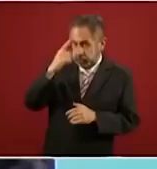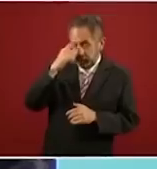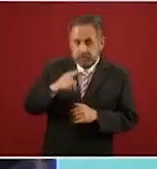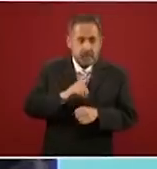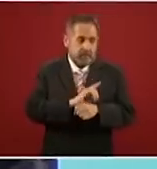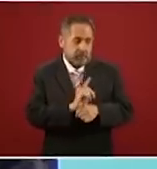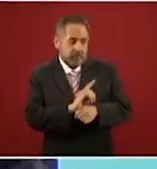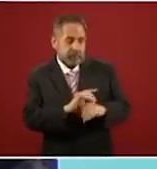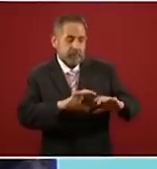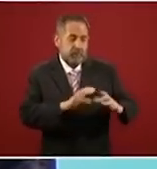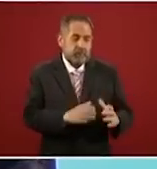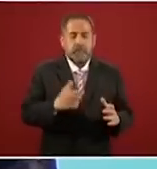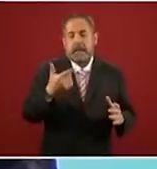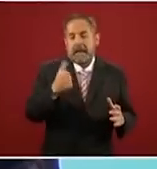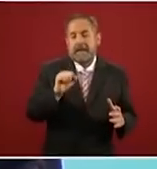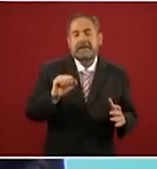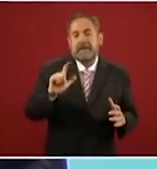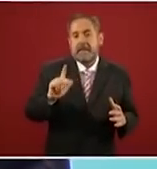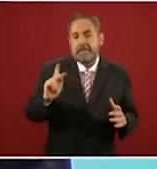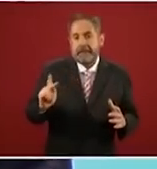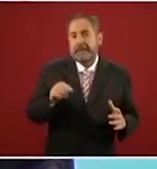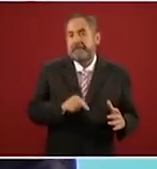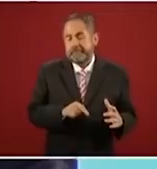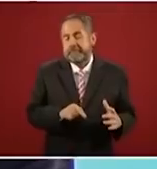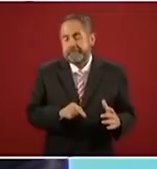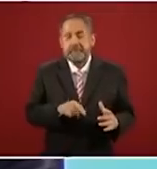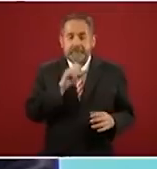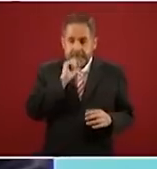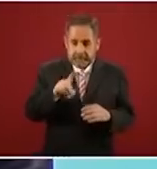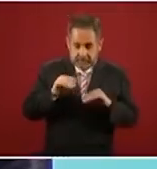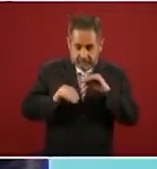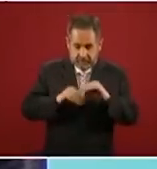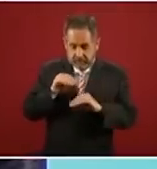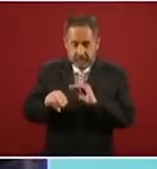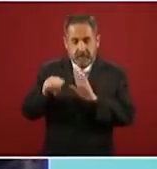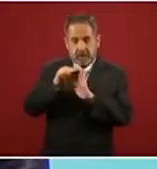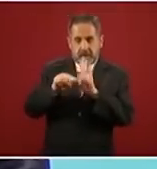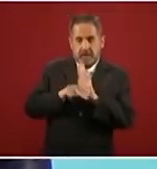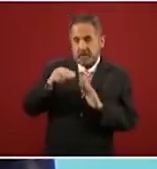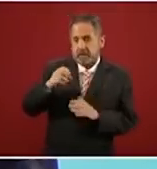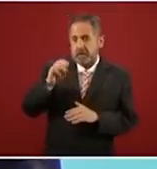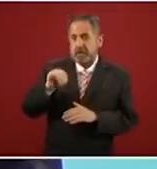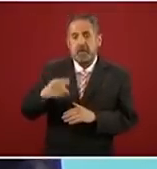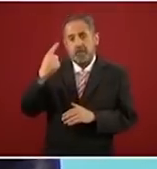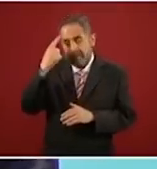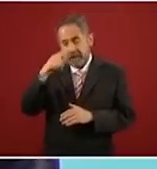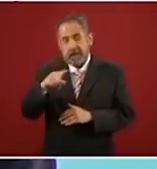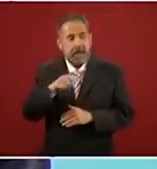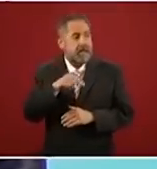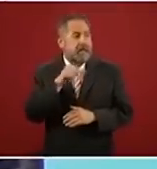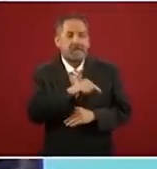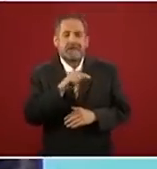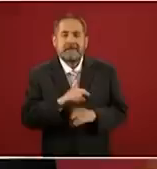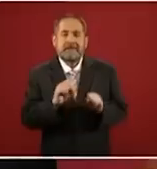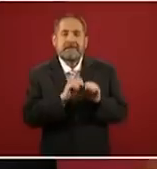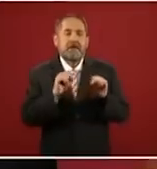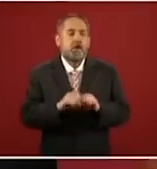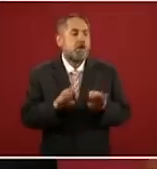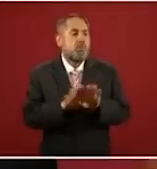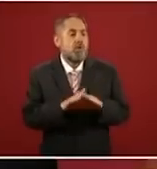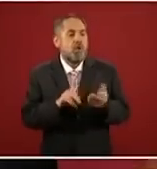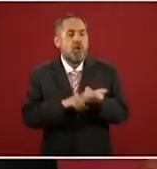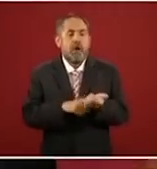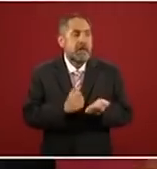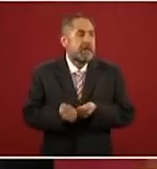de gas lp estamos trabajando también en la norma oficial mexicana para los sistemas de medición y